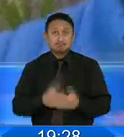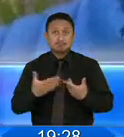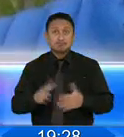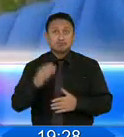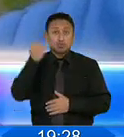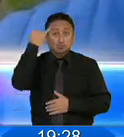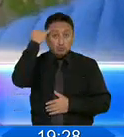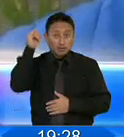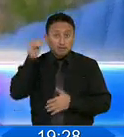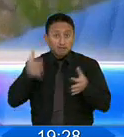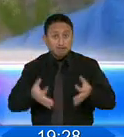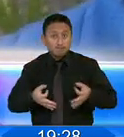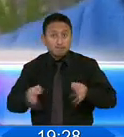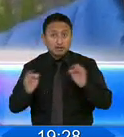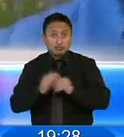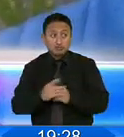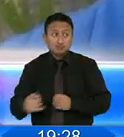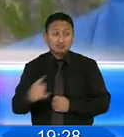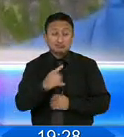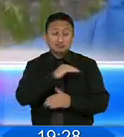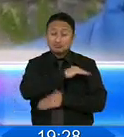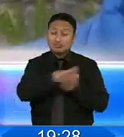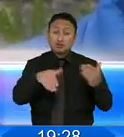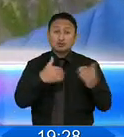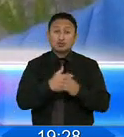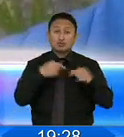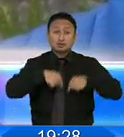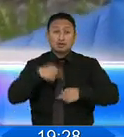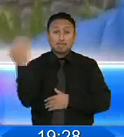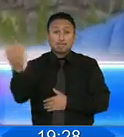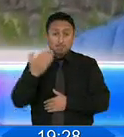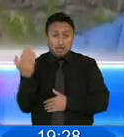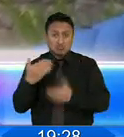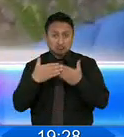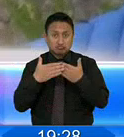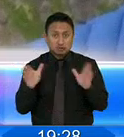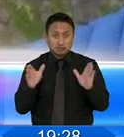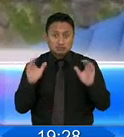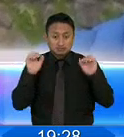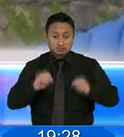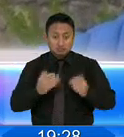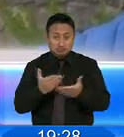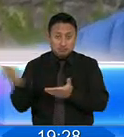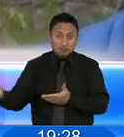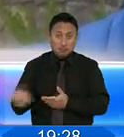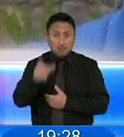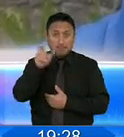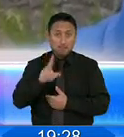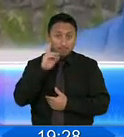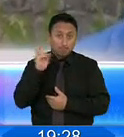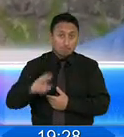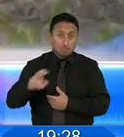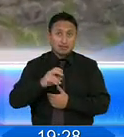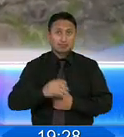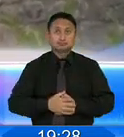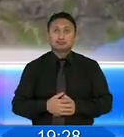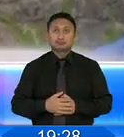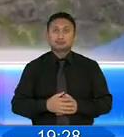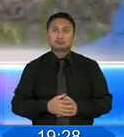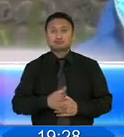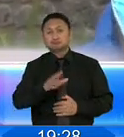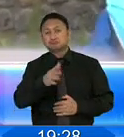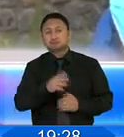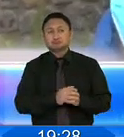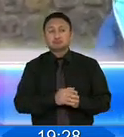carnaval estos establecimientos y todos los atractivos turísticos de la ciudad de Baños estén activados y listos para recibir a los turistas que nos van a visitar. Aproximadamente son